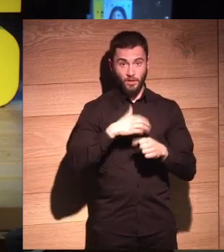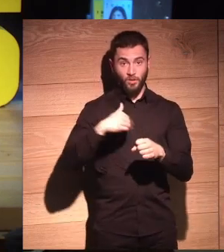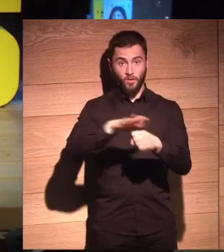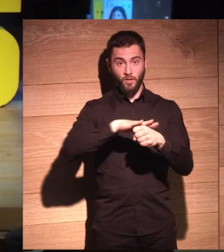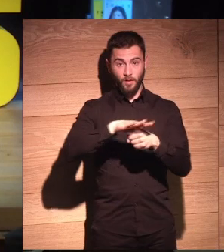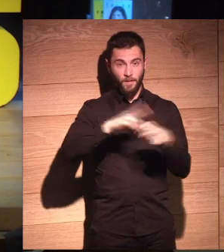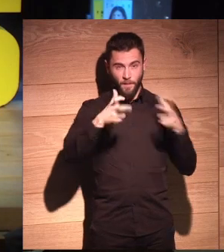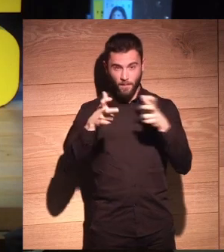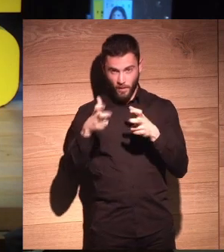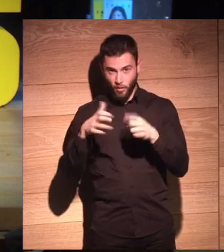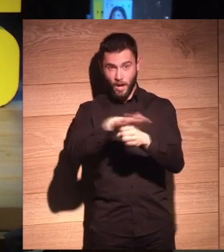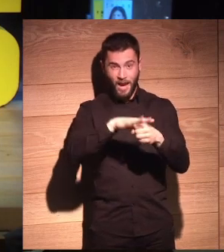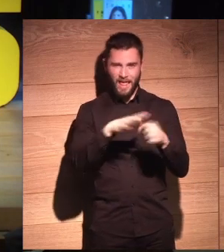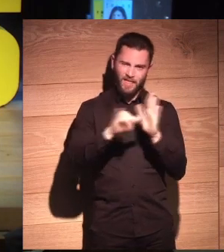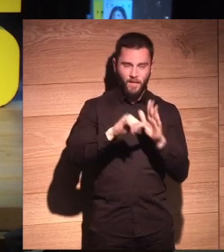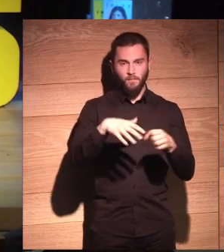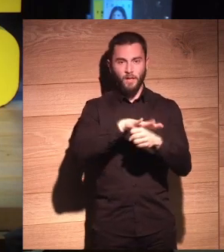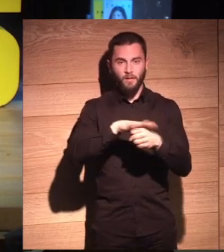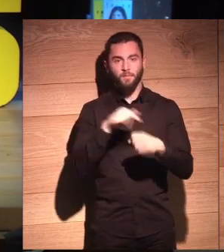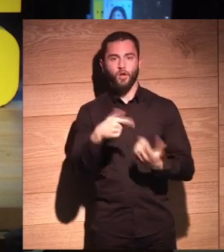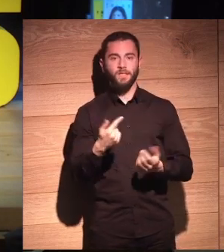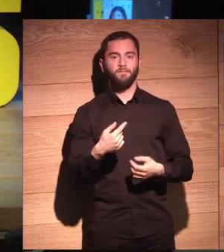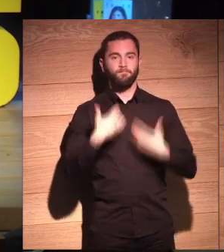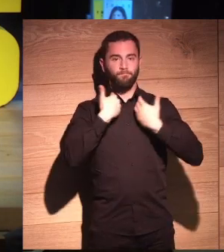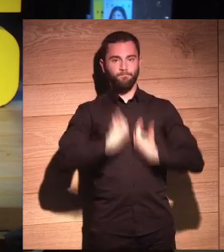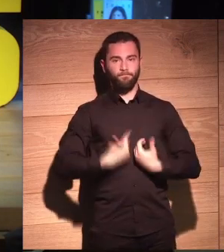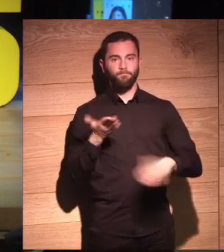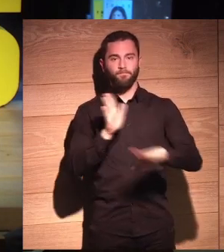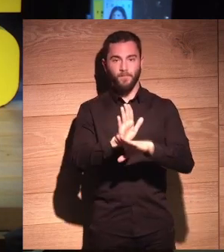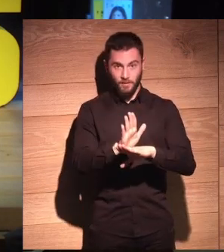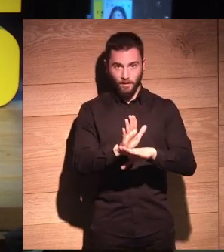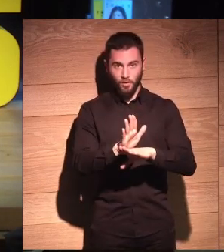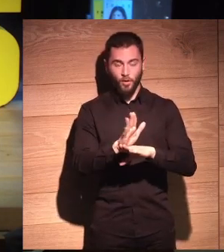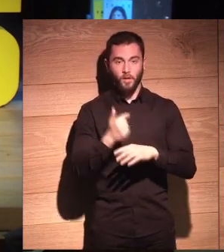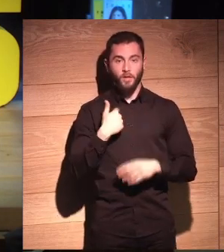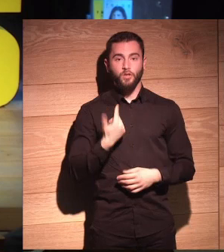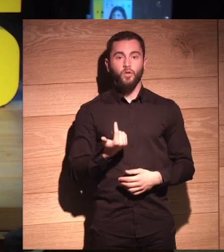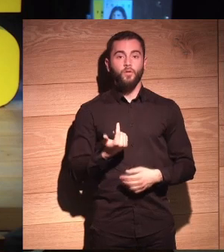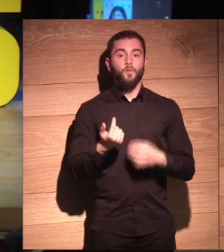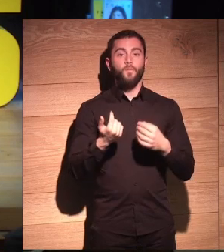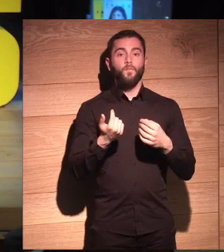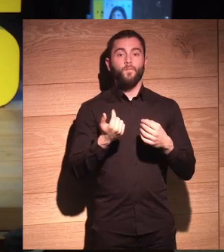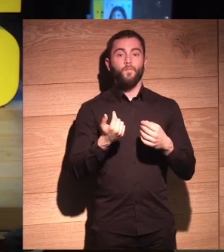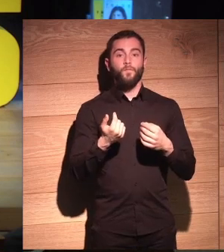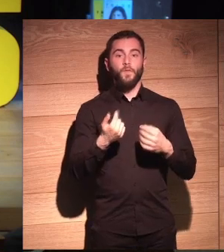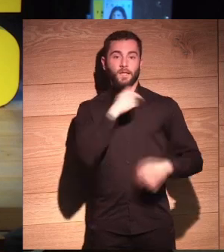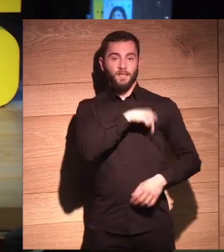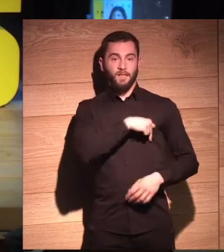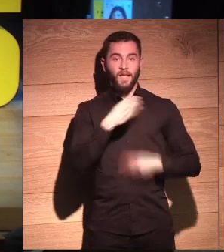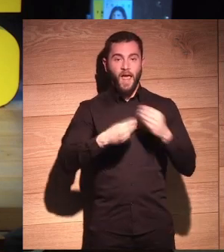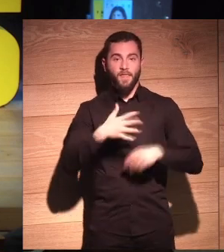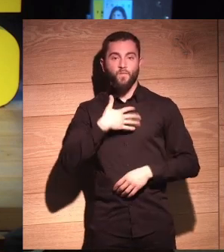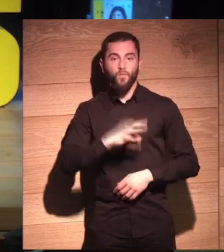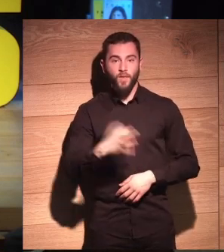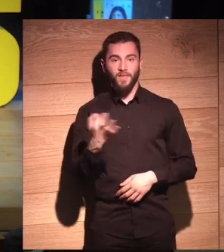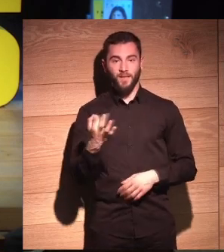la percepción, pero que es la representación corporal, estudiando qué es lo que nos puede hacer sentir un